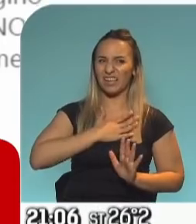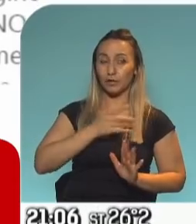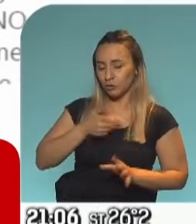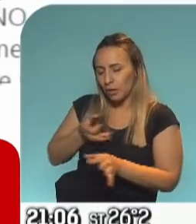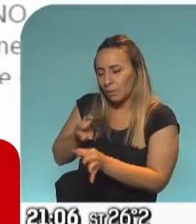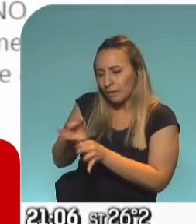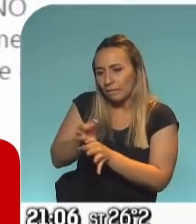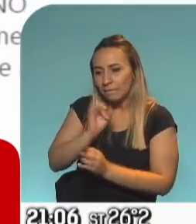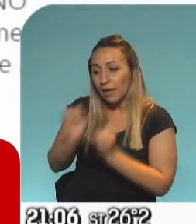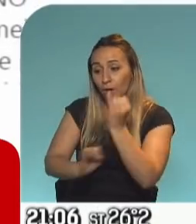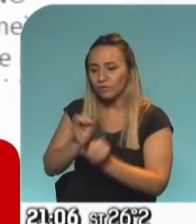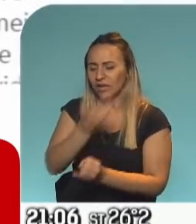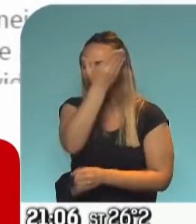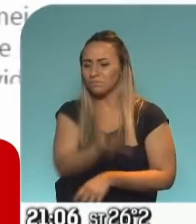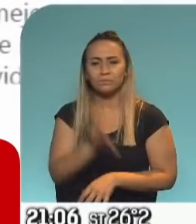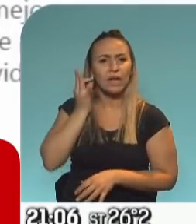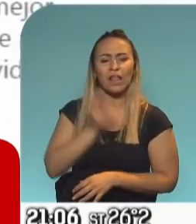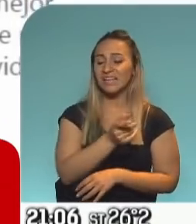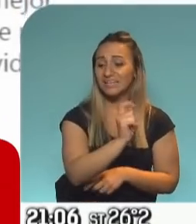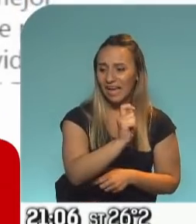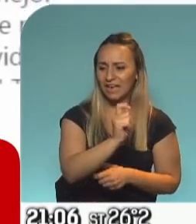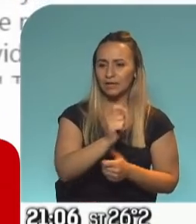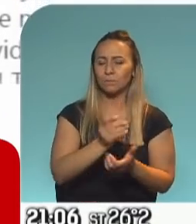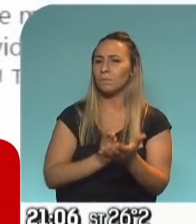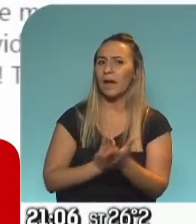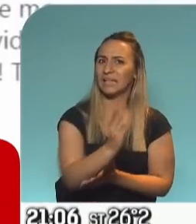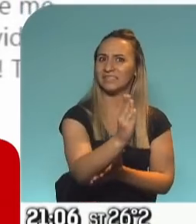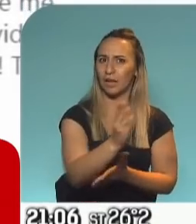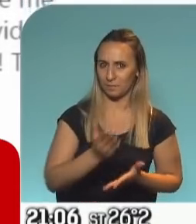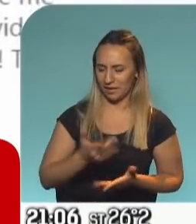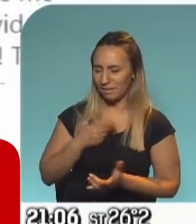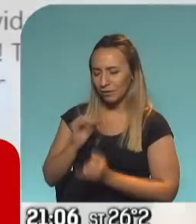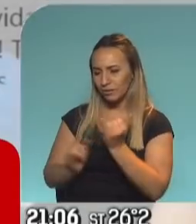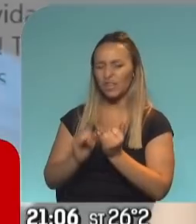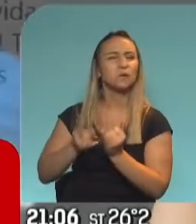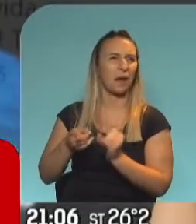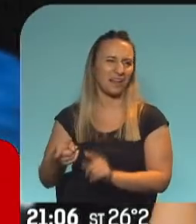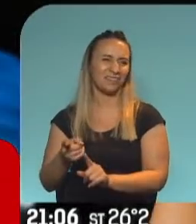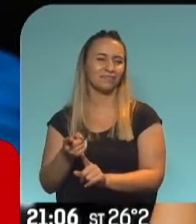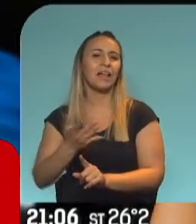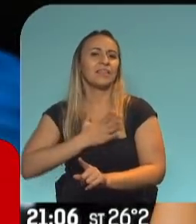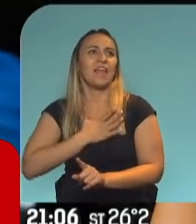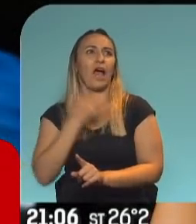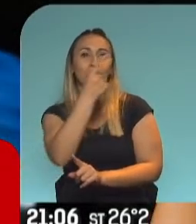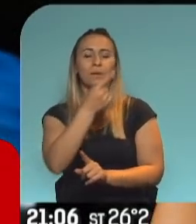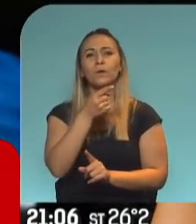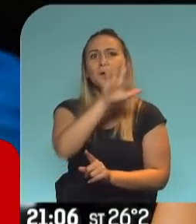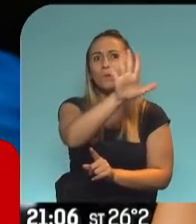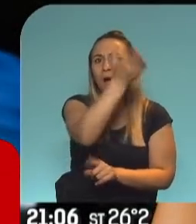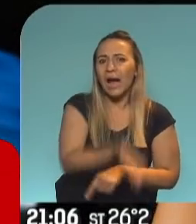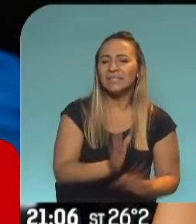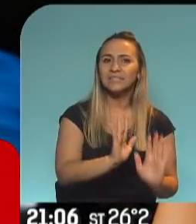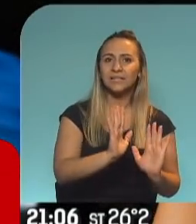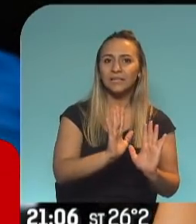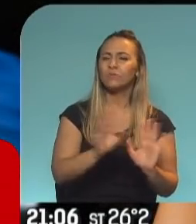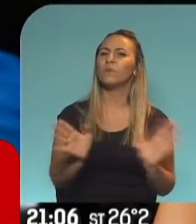quién fuiste, quién sos y quién vas a ser para siempre. Igual ya te ama, porque tenías eso. No